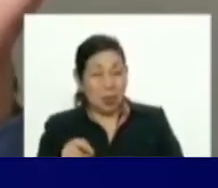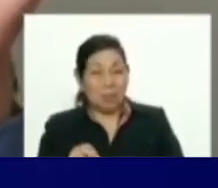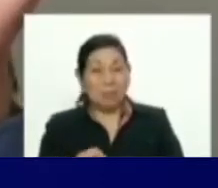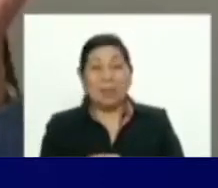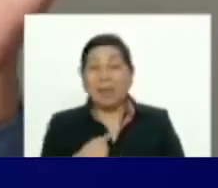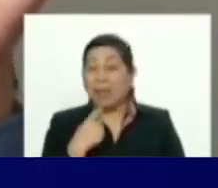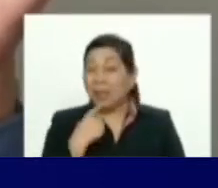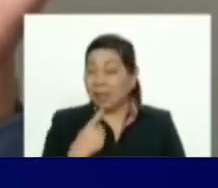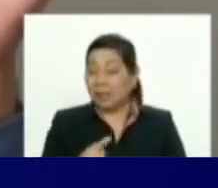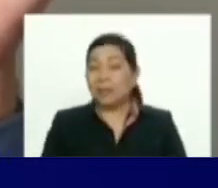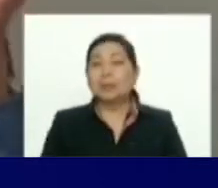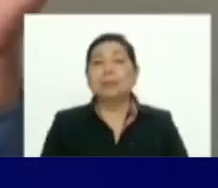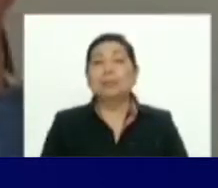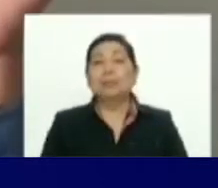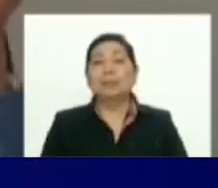República.